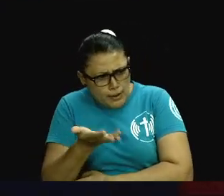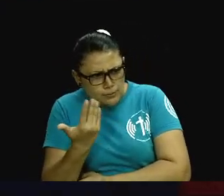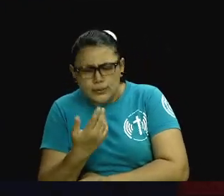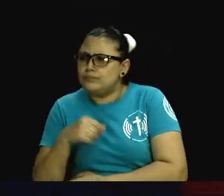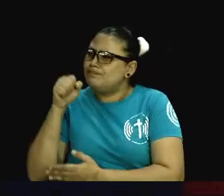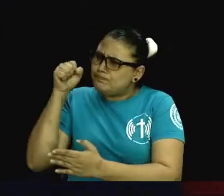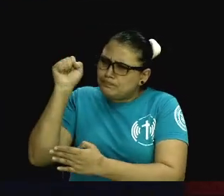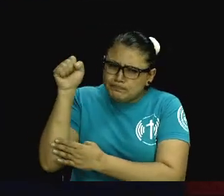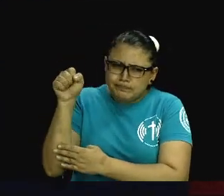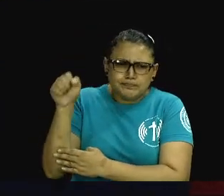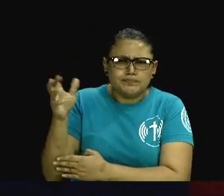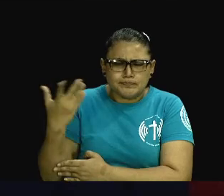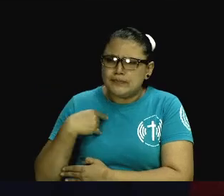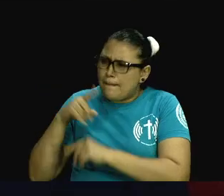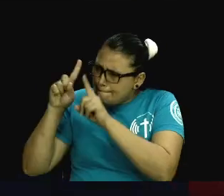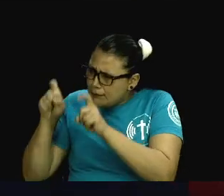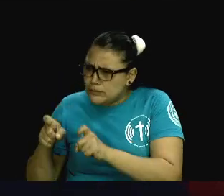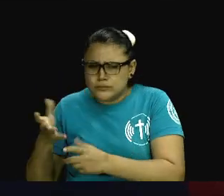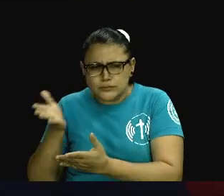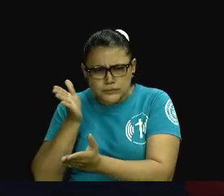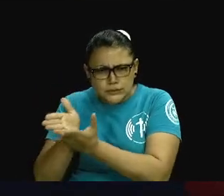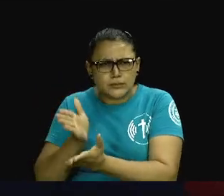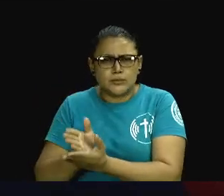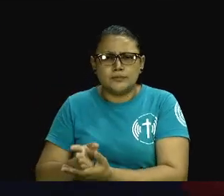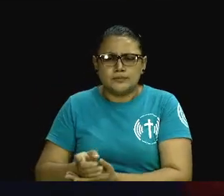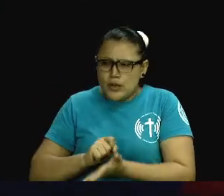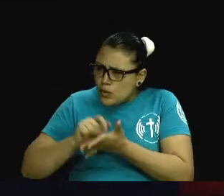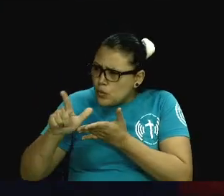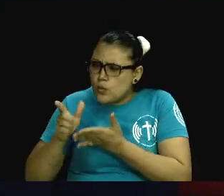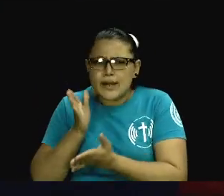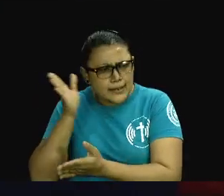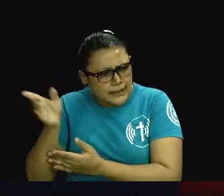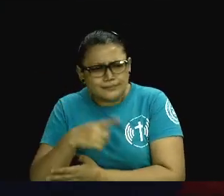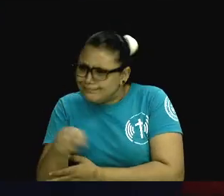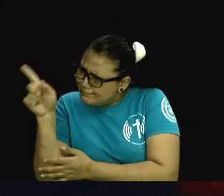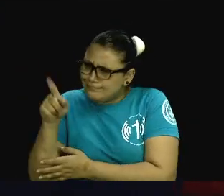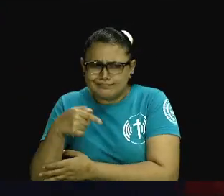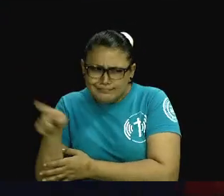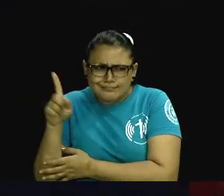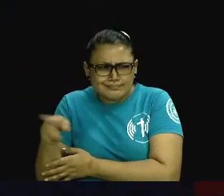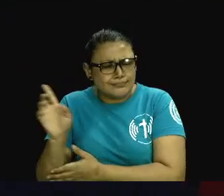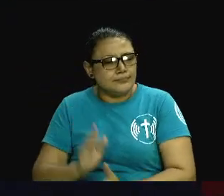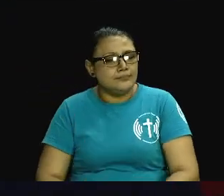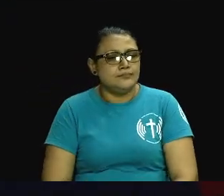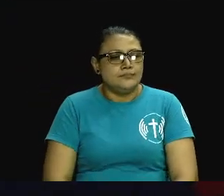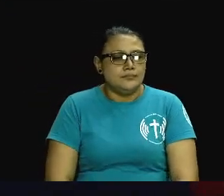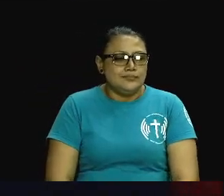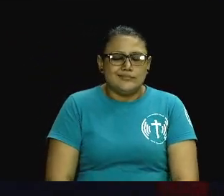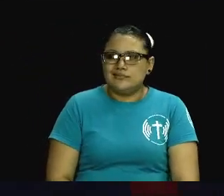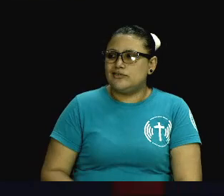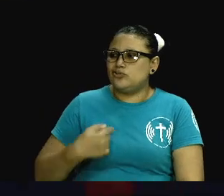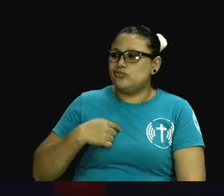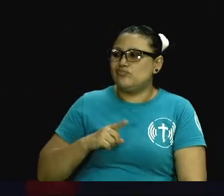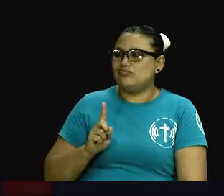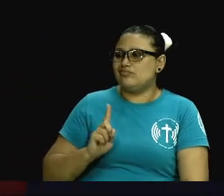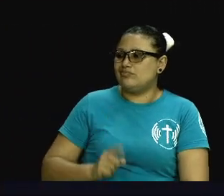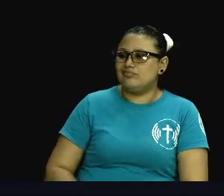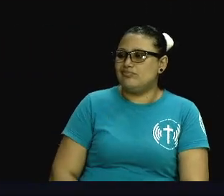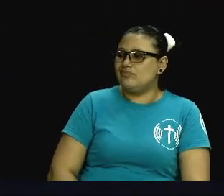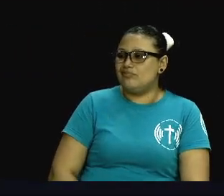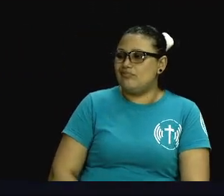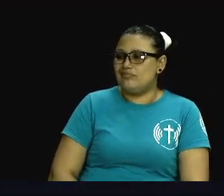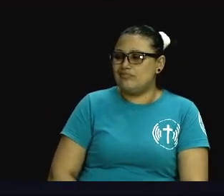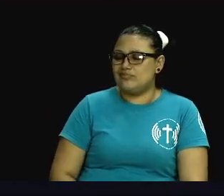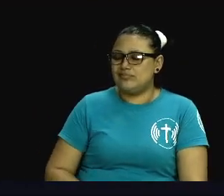decía yo me acababa de graduar de profesor en parvularia anda y jone siendo otro día otro día voy a ir otro días